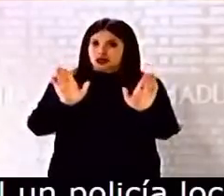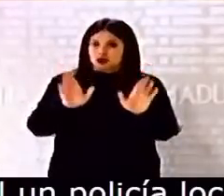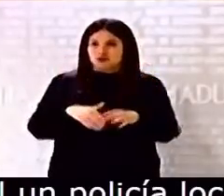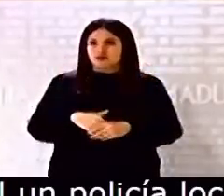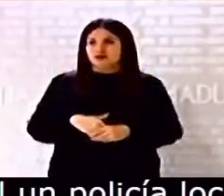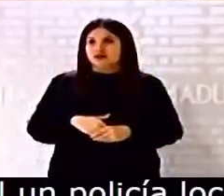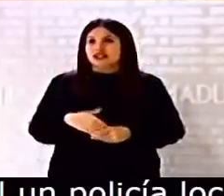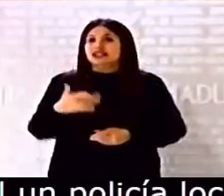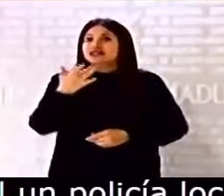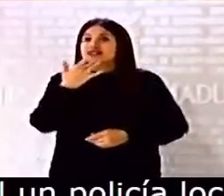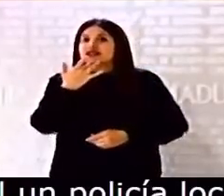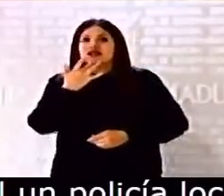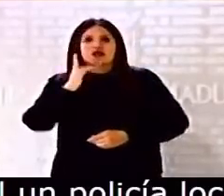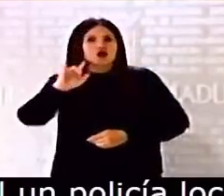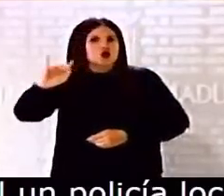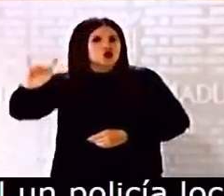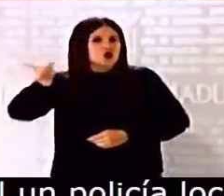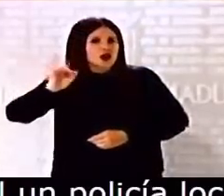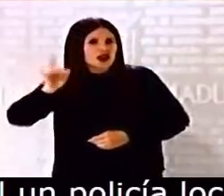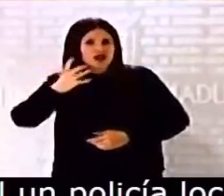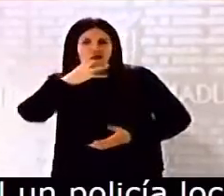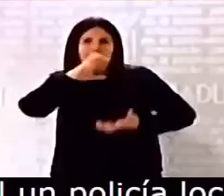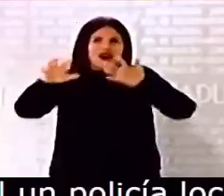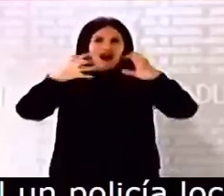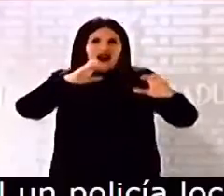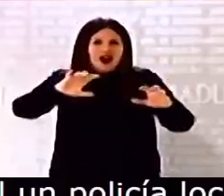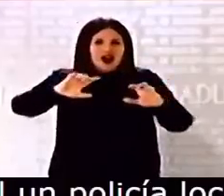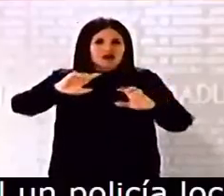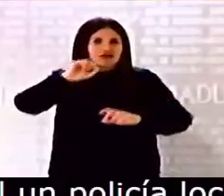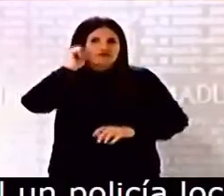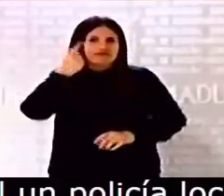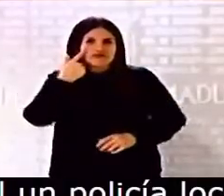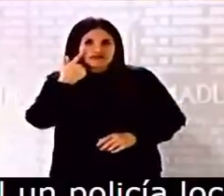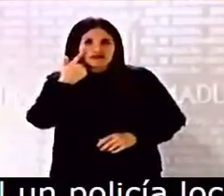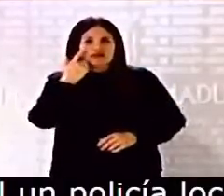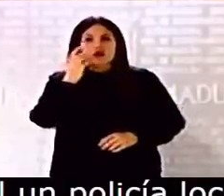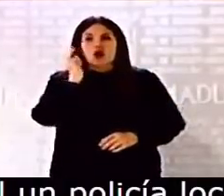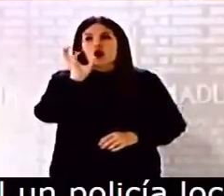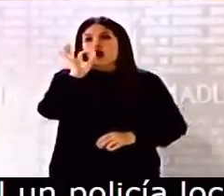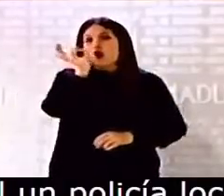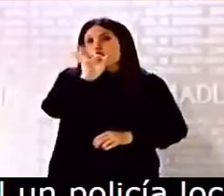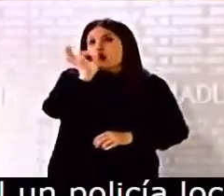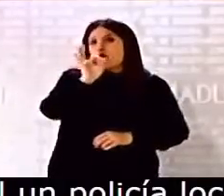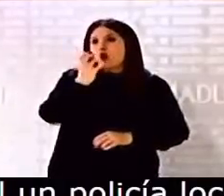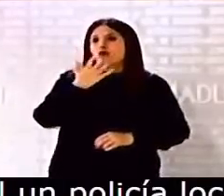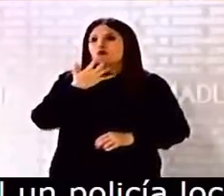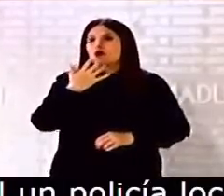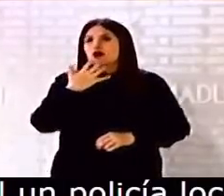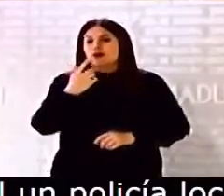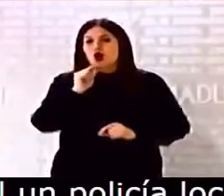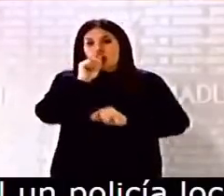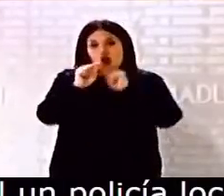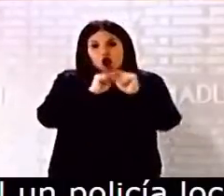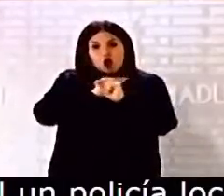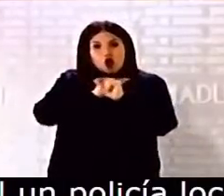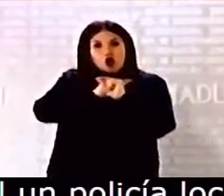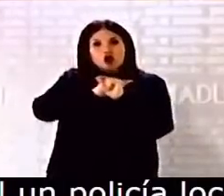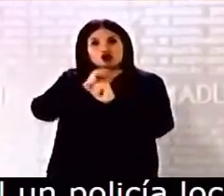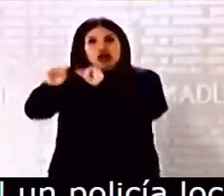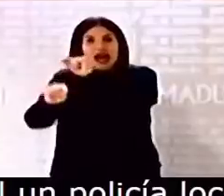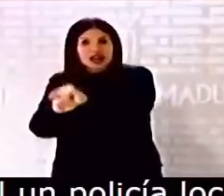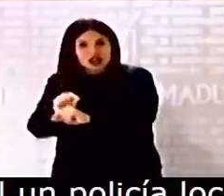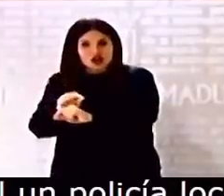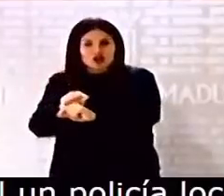si se detecta ruido, ahora bien, si se produce un determinado contagio y